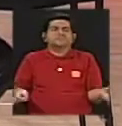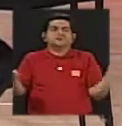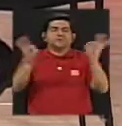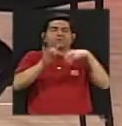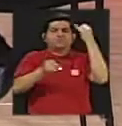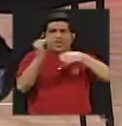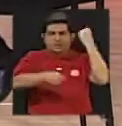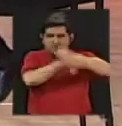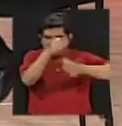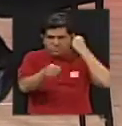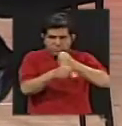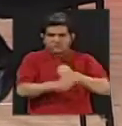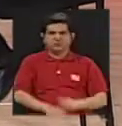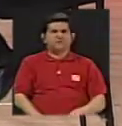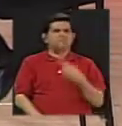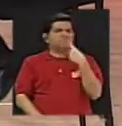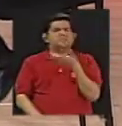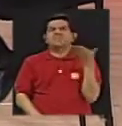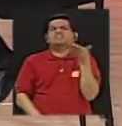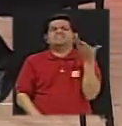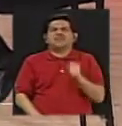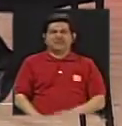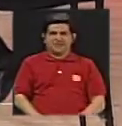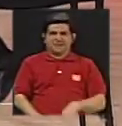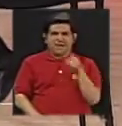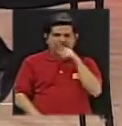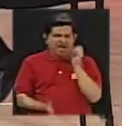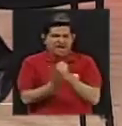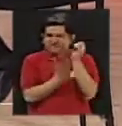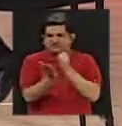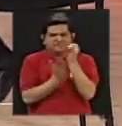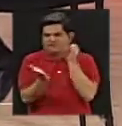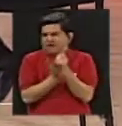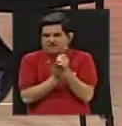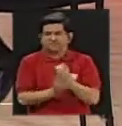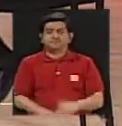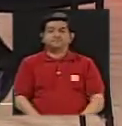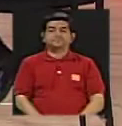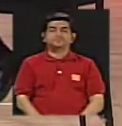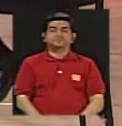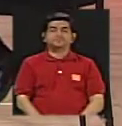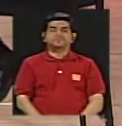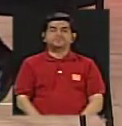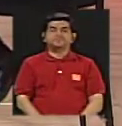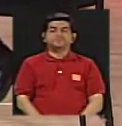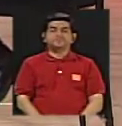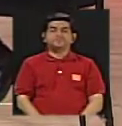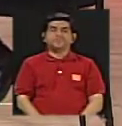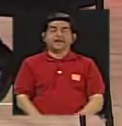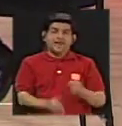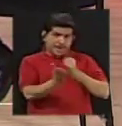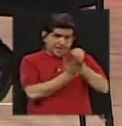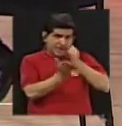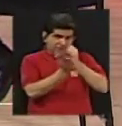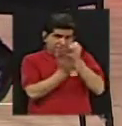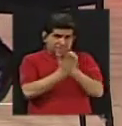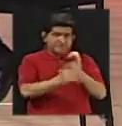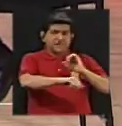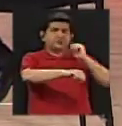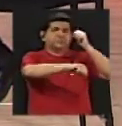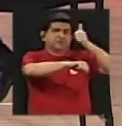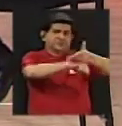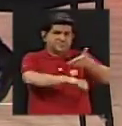últimos años? ¿Qué decía, qué dice esta investigación? Bueno, esencialmente, la investigación se